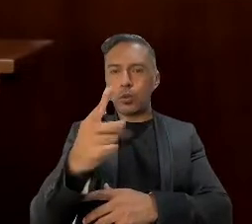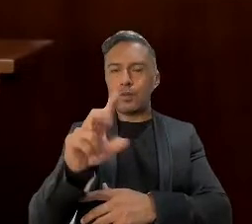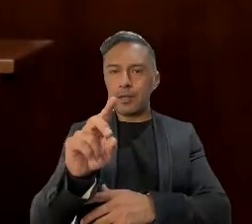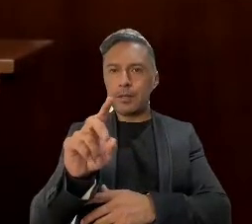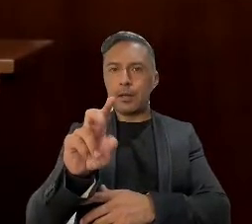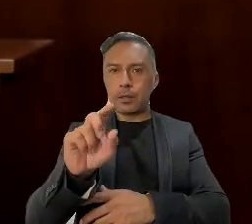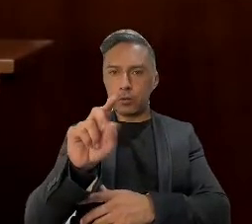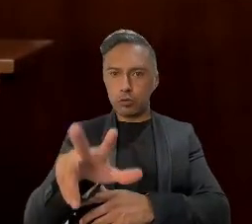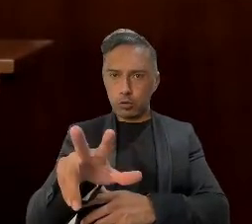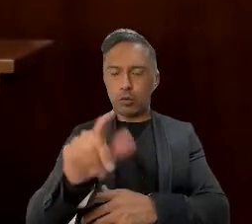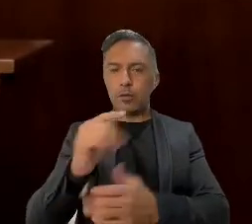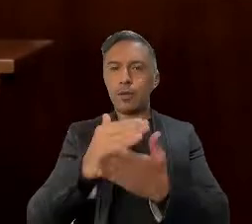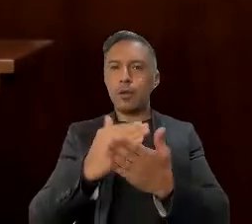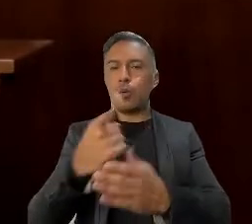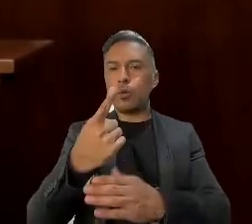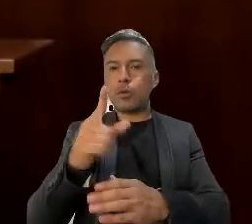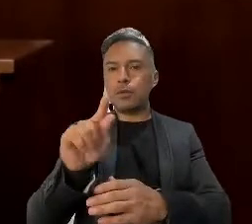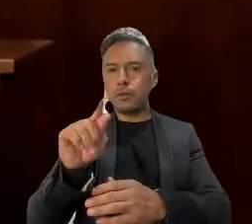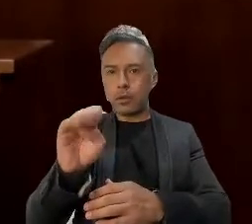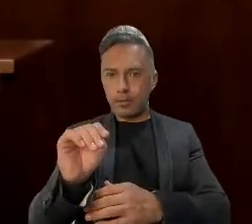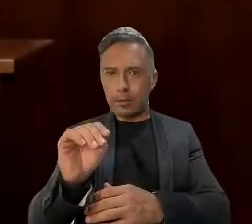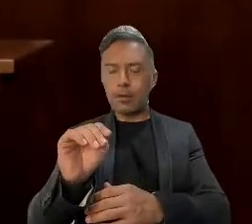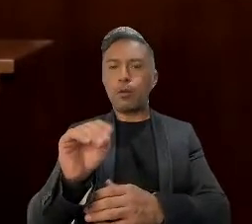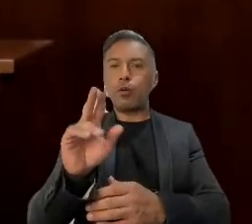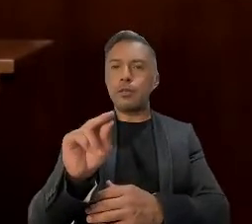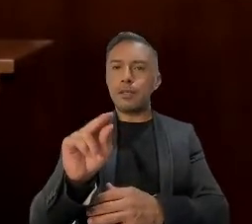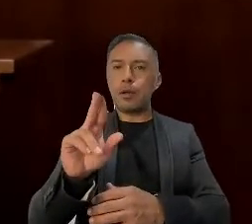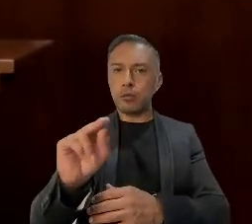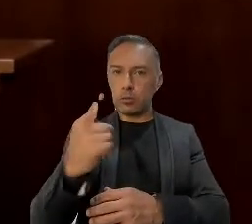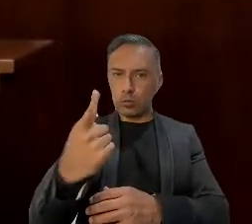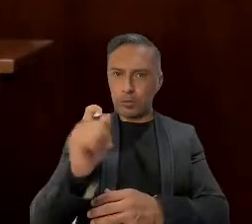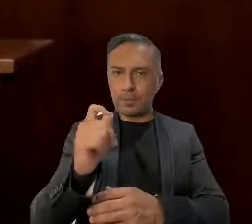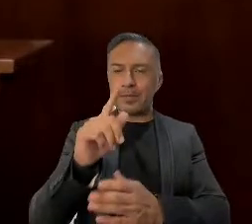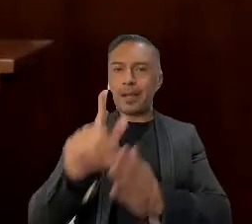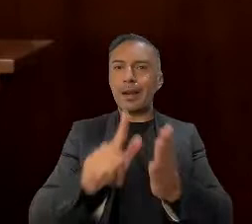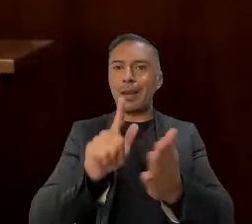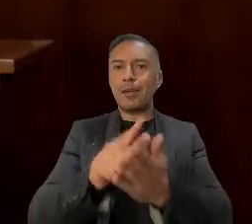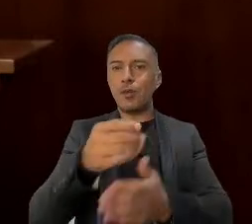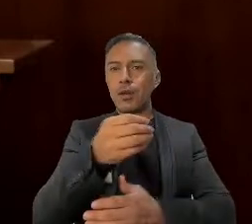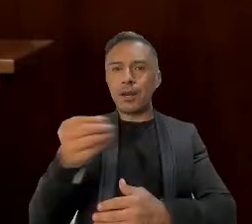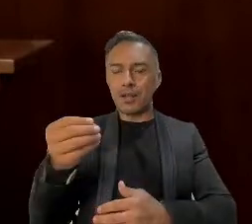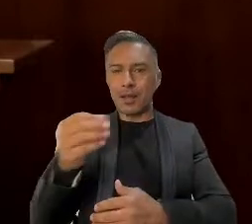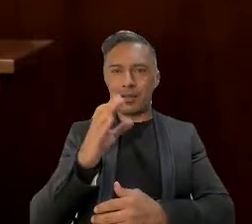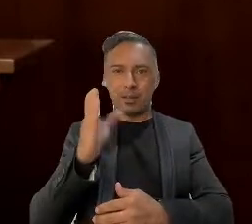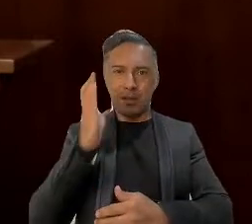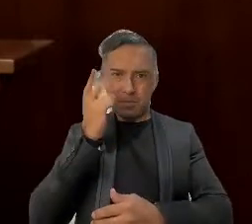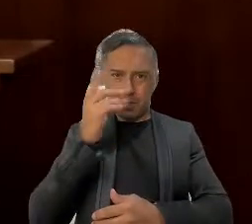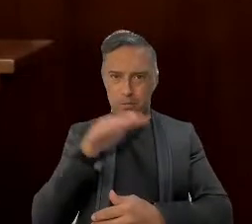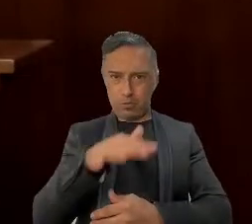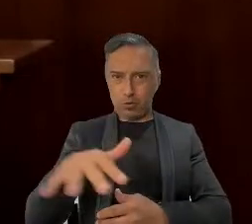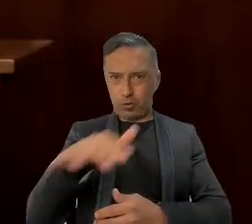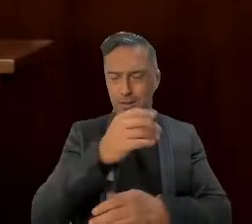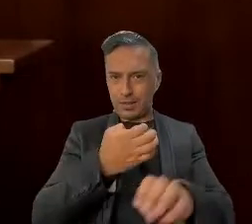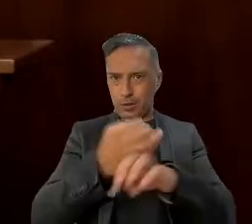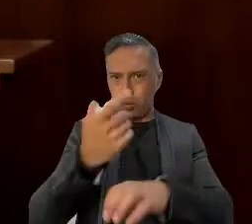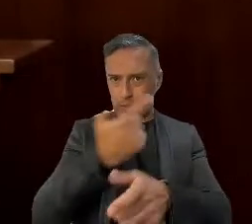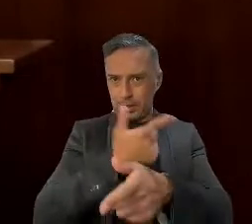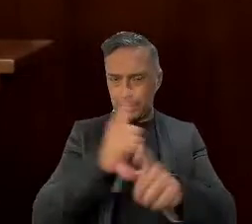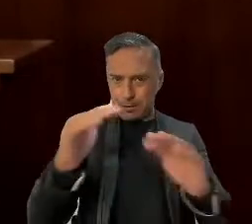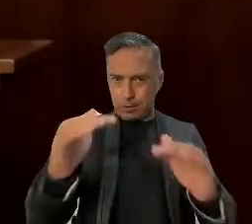y ocho fracción uno setenta y nueve y ochenta y uno de la Ley Orgánica del poder legislativo del Estado libre y soberano de México